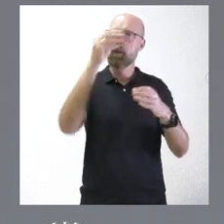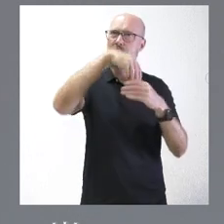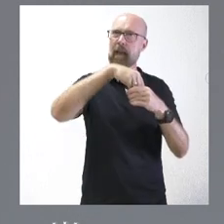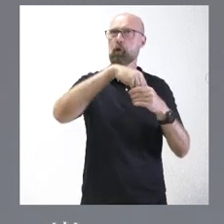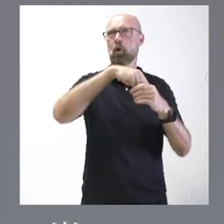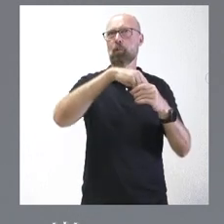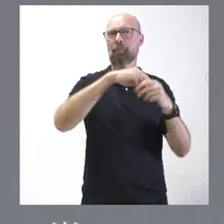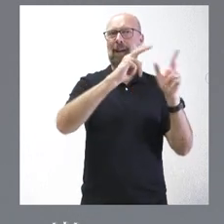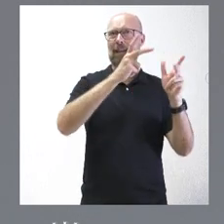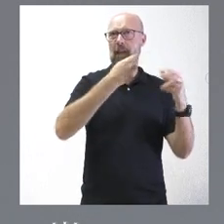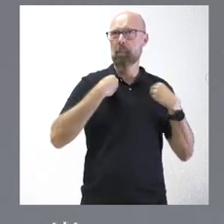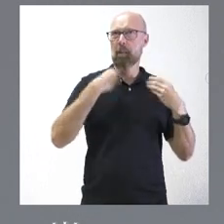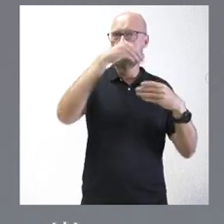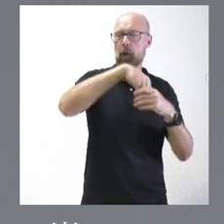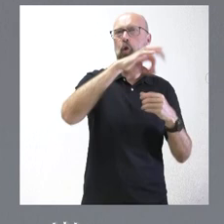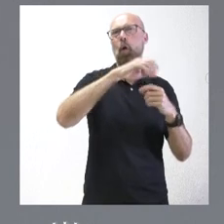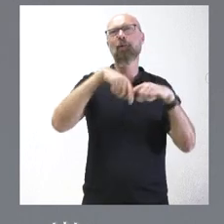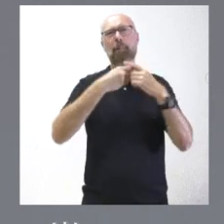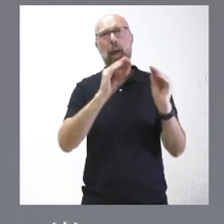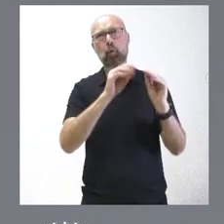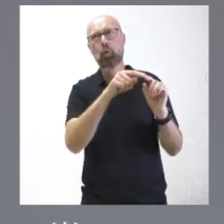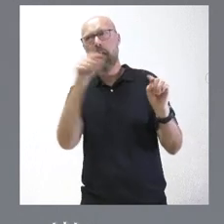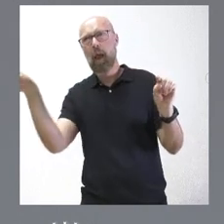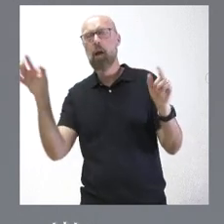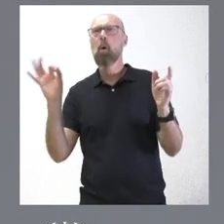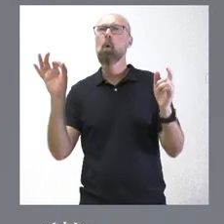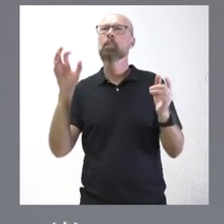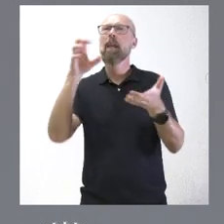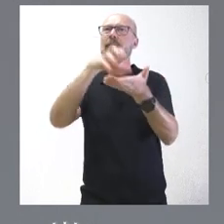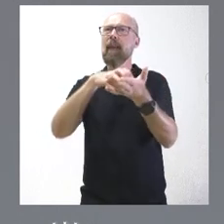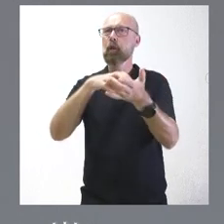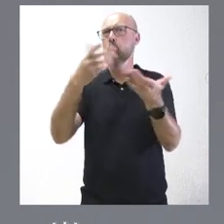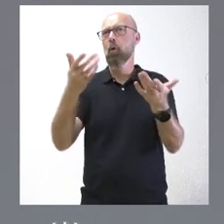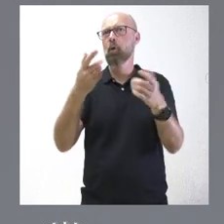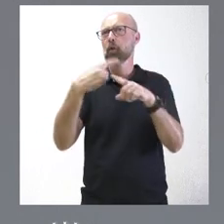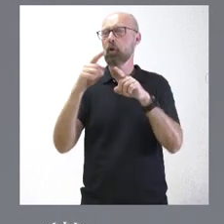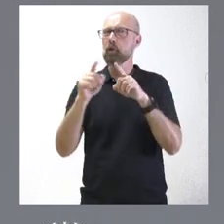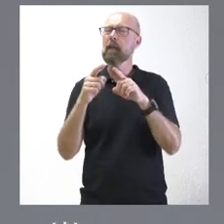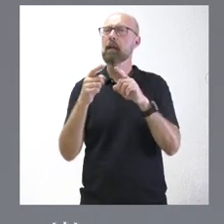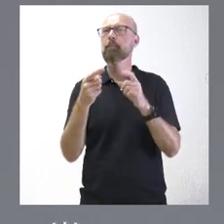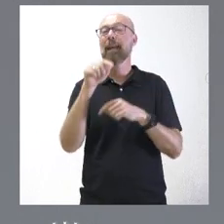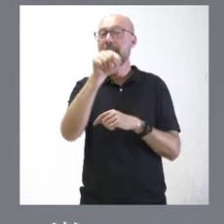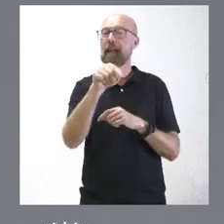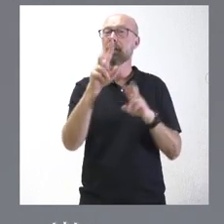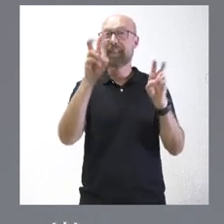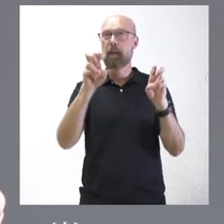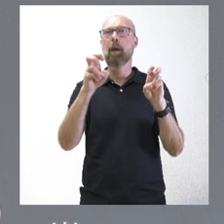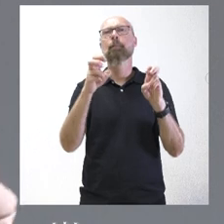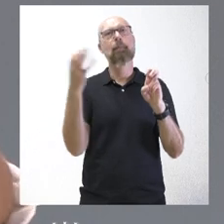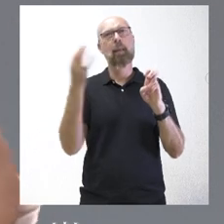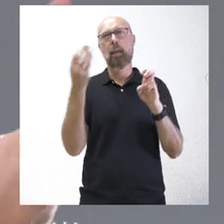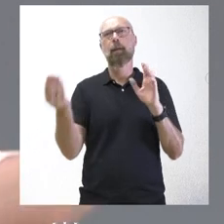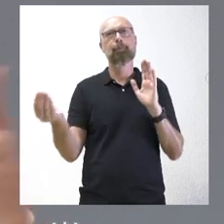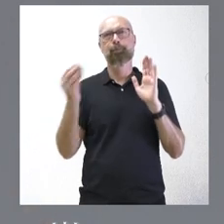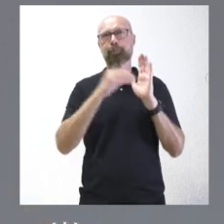o entre el centro y los propios familiares y por supuesto es uno de los aspectos que se tienen que contemplar Como le decía antes dentro